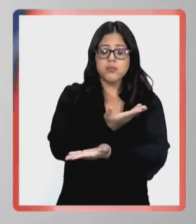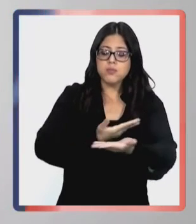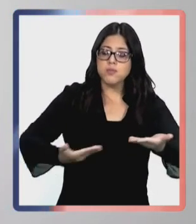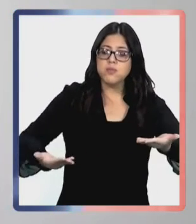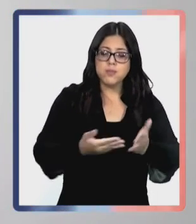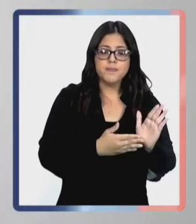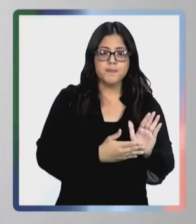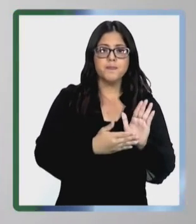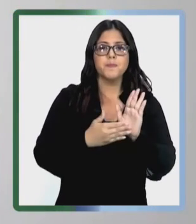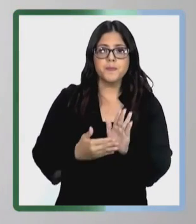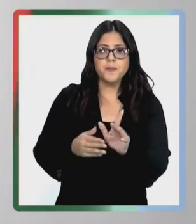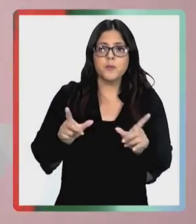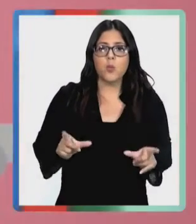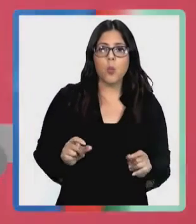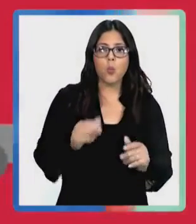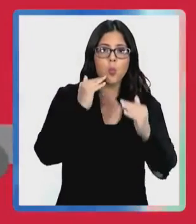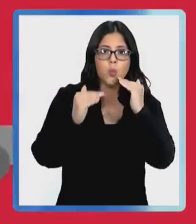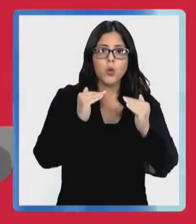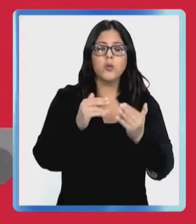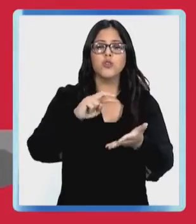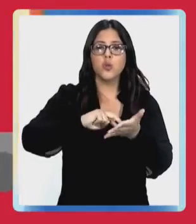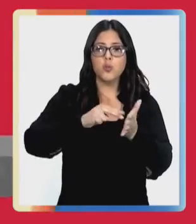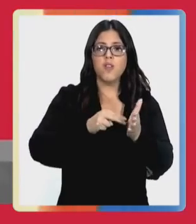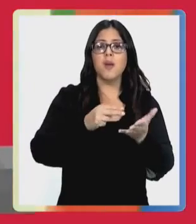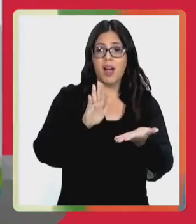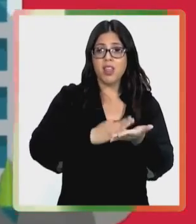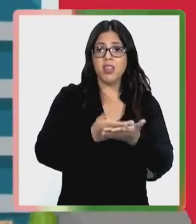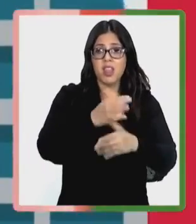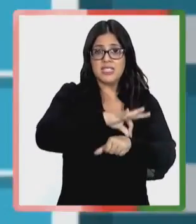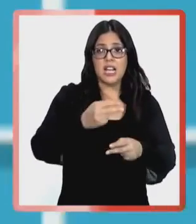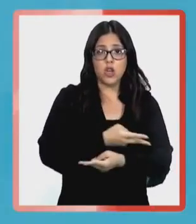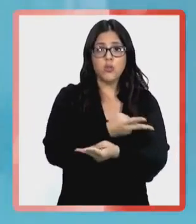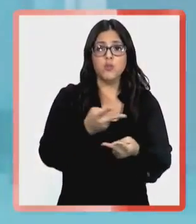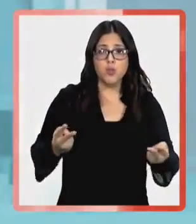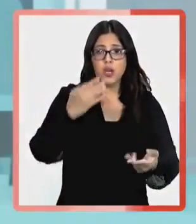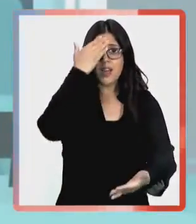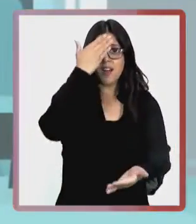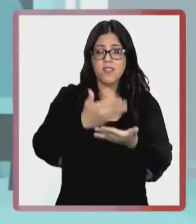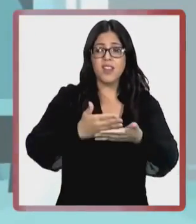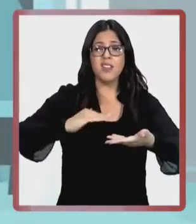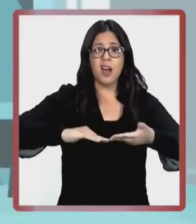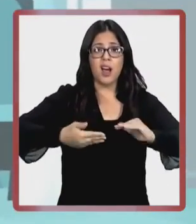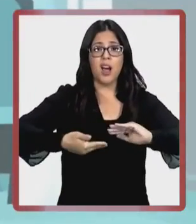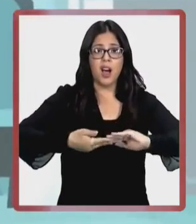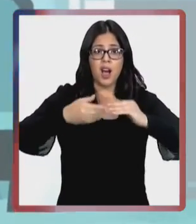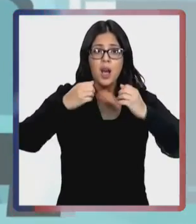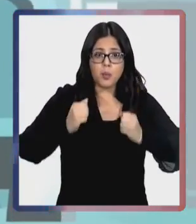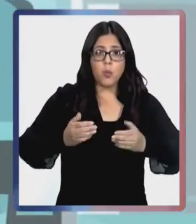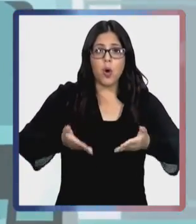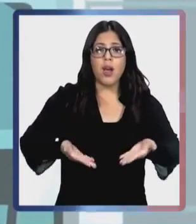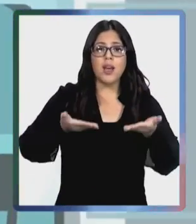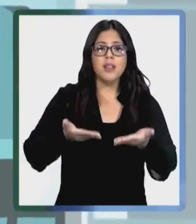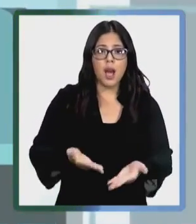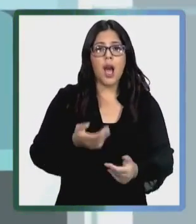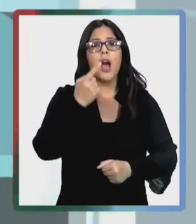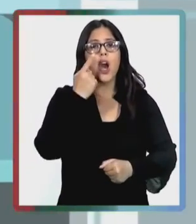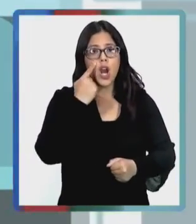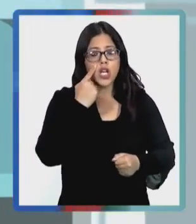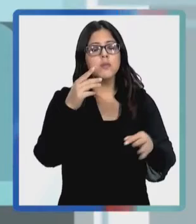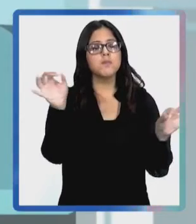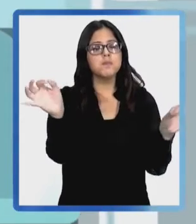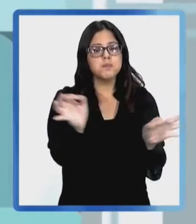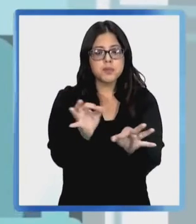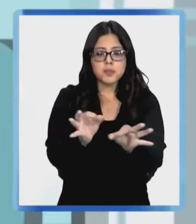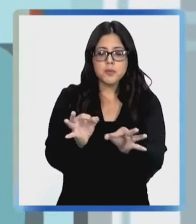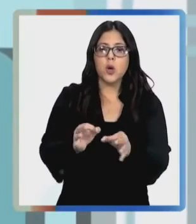infantil y ponerlo como un problema de salud pública frente a la comunidad y poder, ¿cierto?, entregar ciertos conocimientos